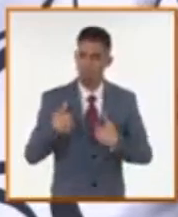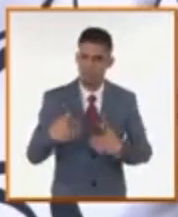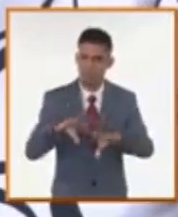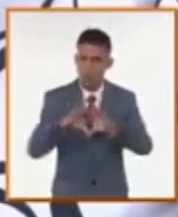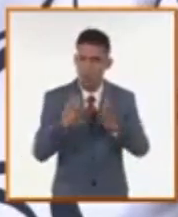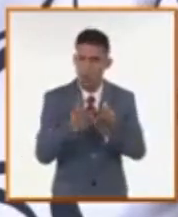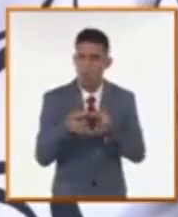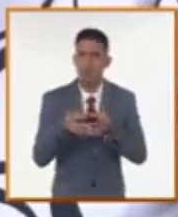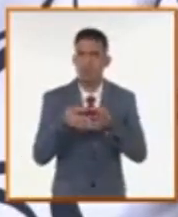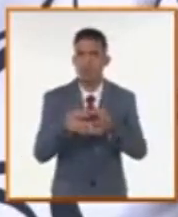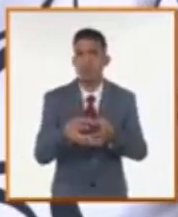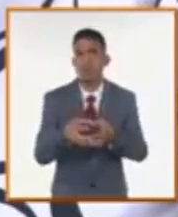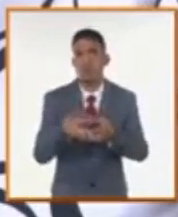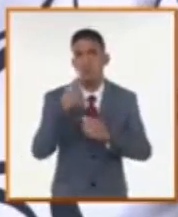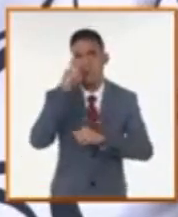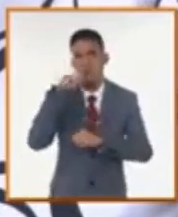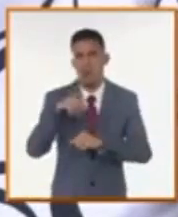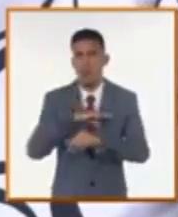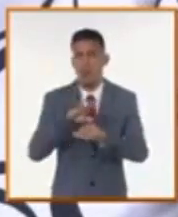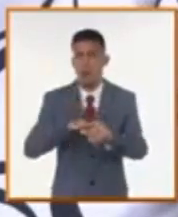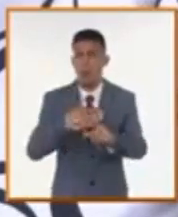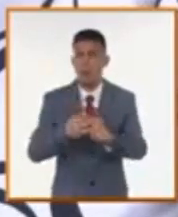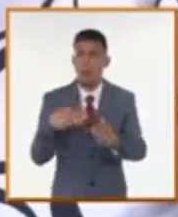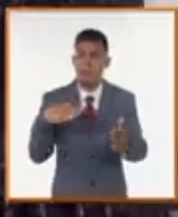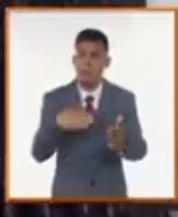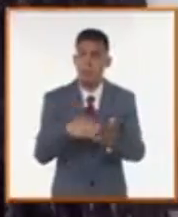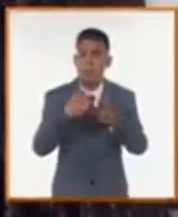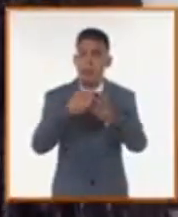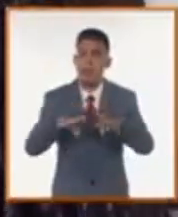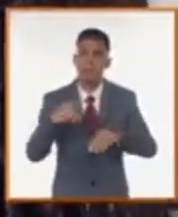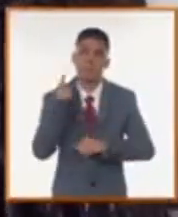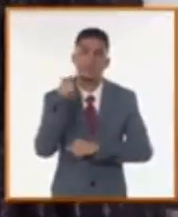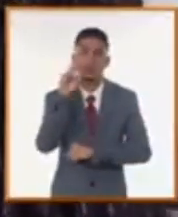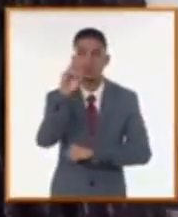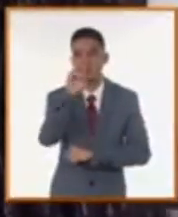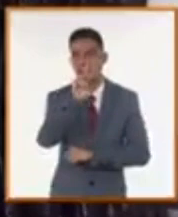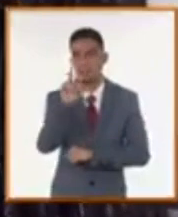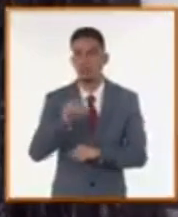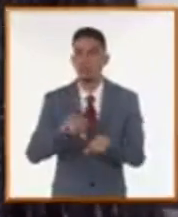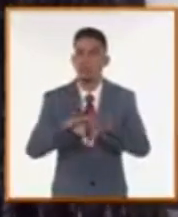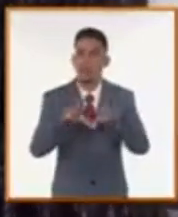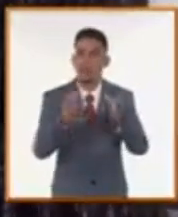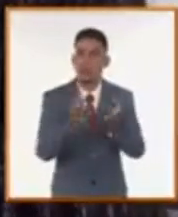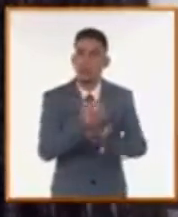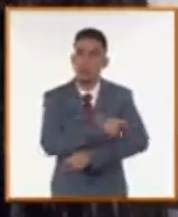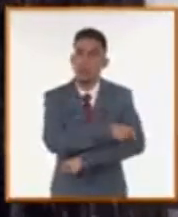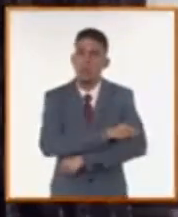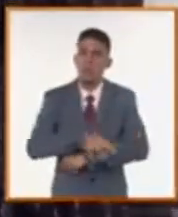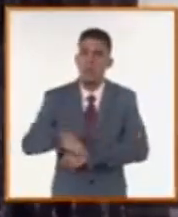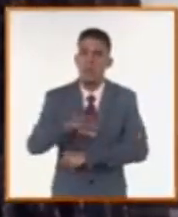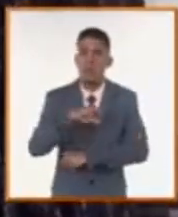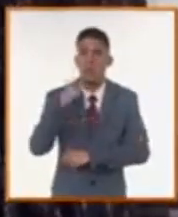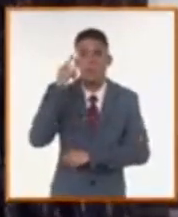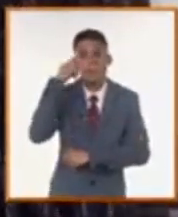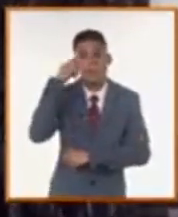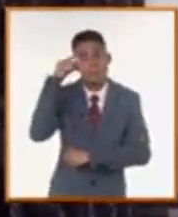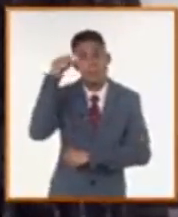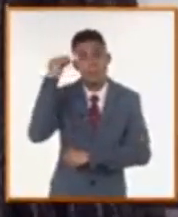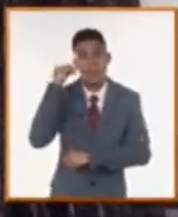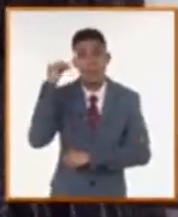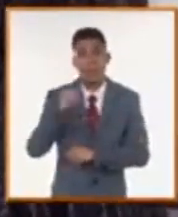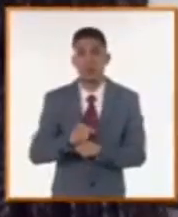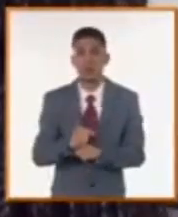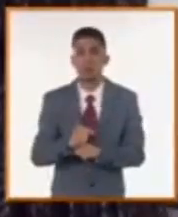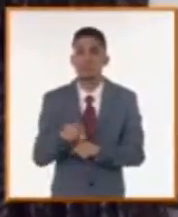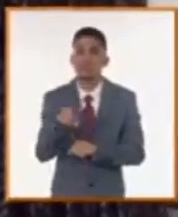ejemplo, cuando llegamos a La Paz en el 2002, todo el mundo piensa en que si no hubiera sido a partir de la independencia,